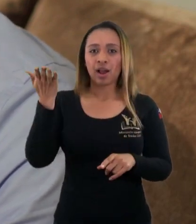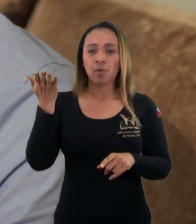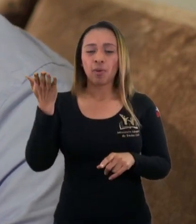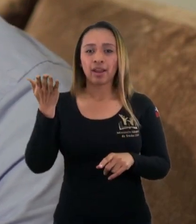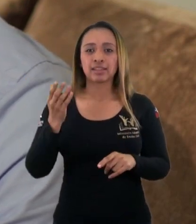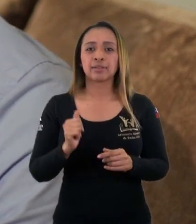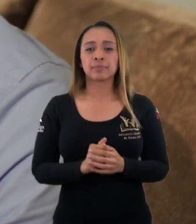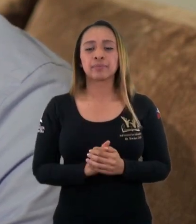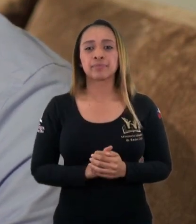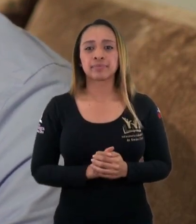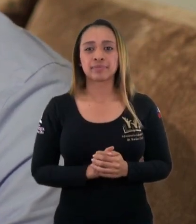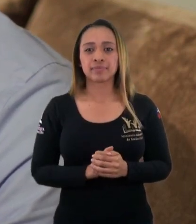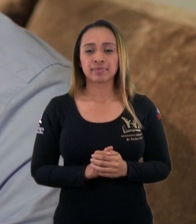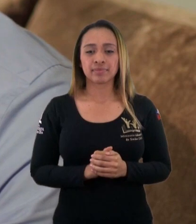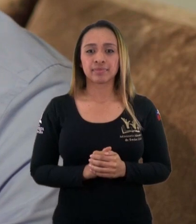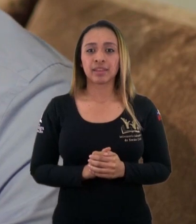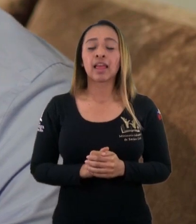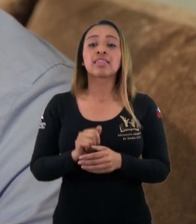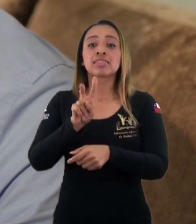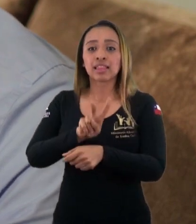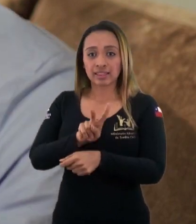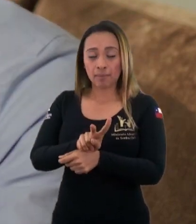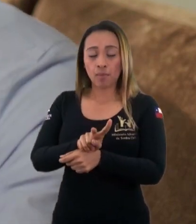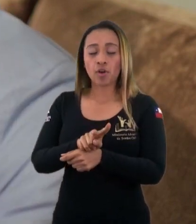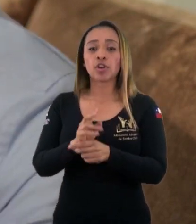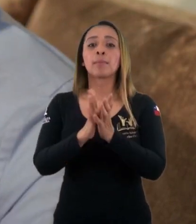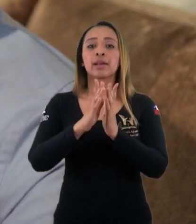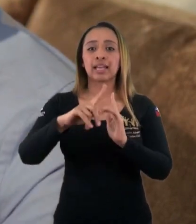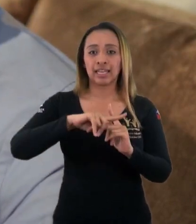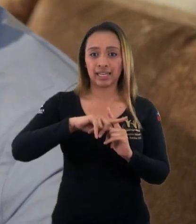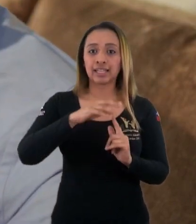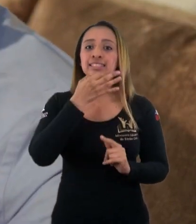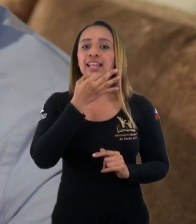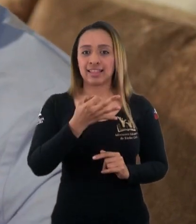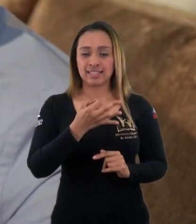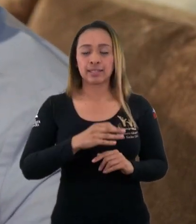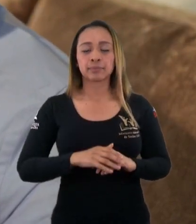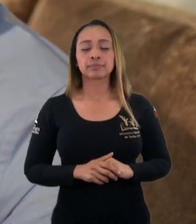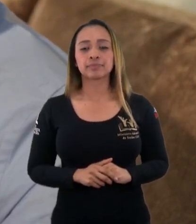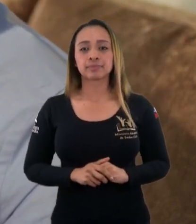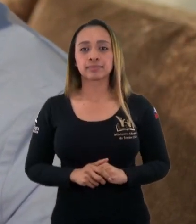en la página 248. Simple y directo. Escuchen lo que ella dice.